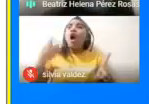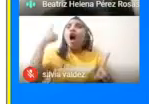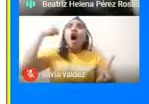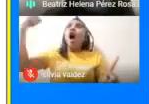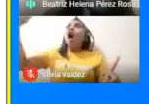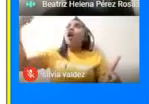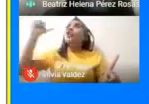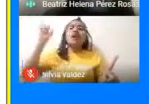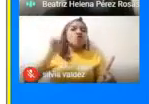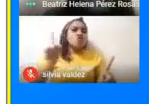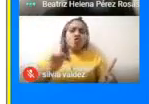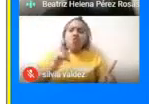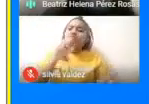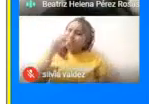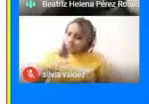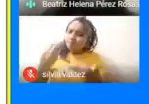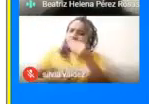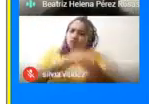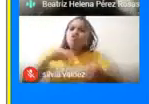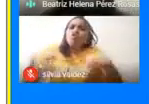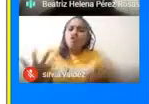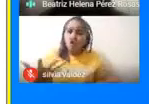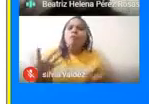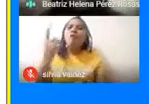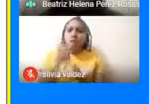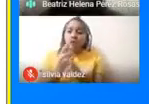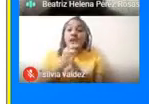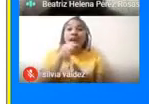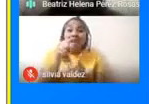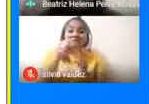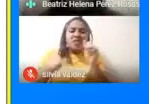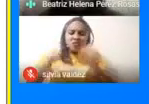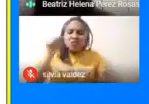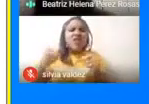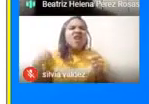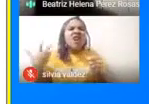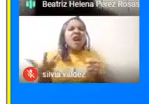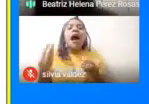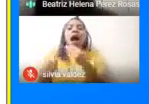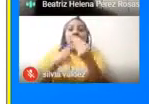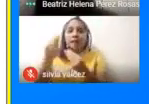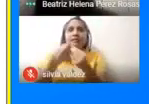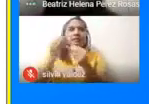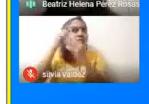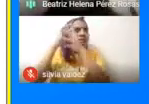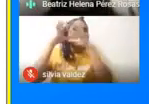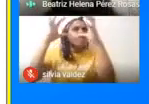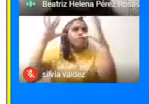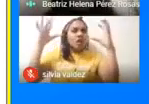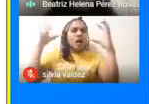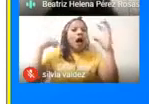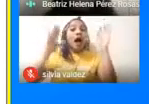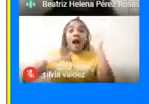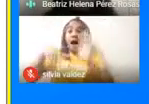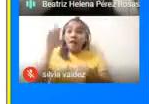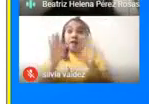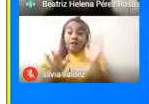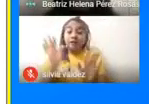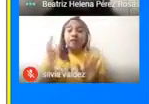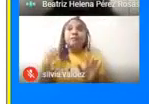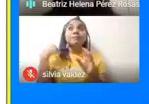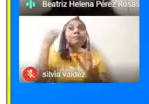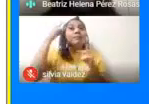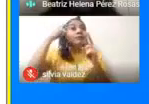haga que sea posible y dentro de esas posibilidades empezarme a hacer los imaginarios. A veces nos